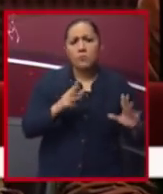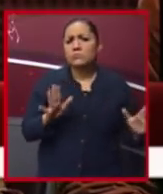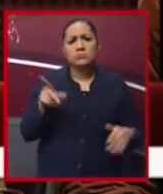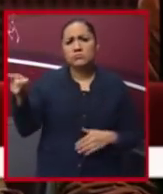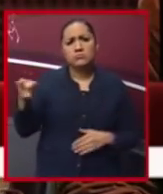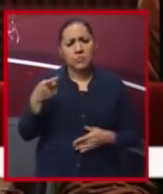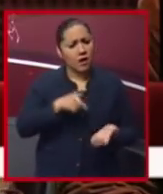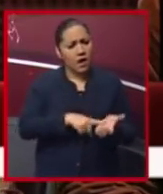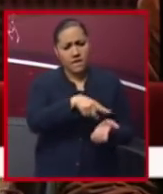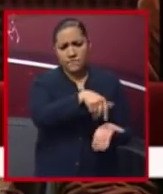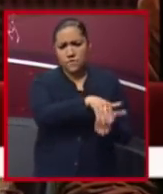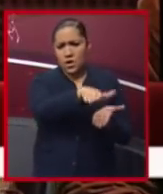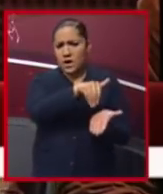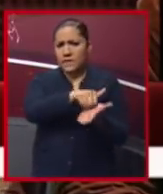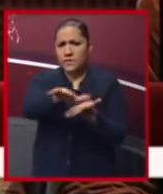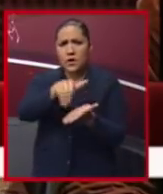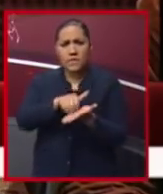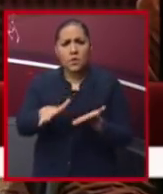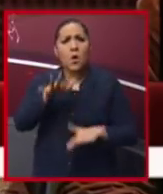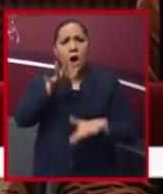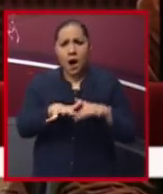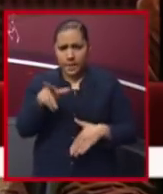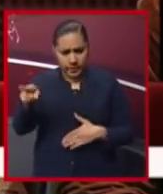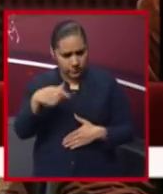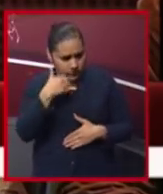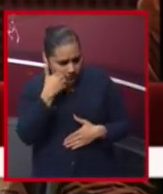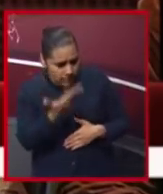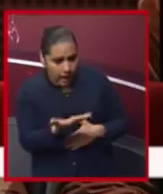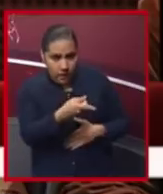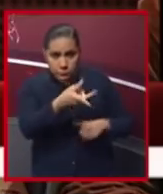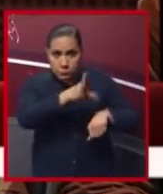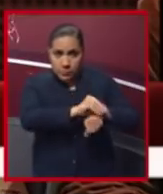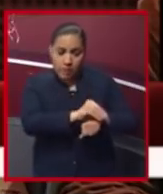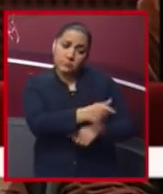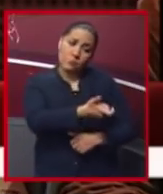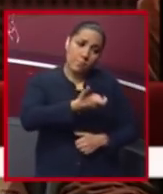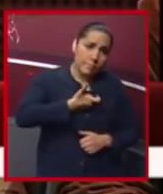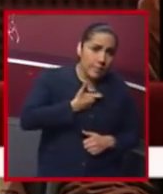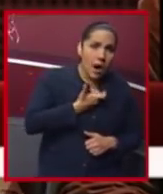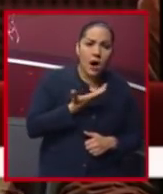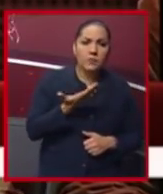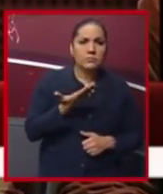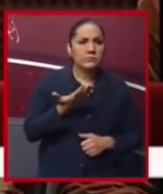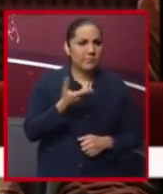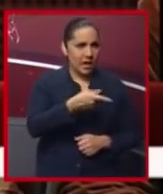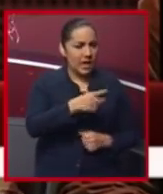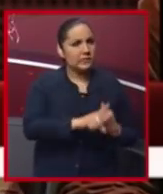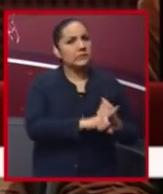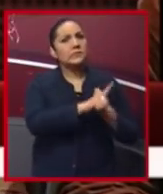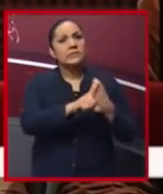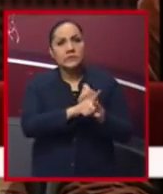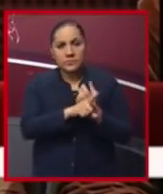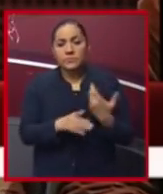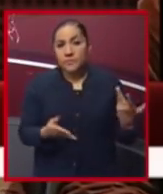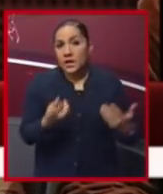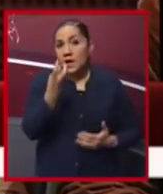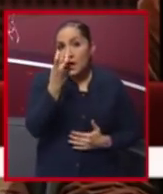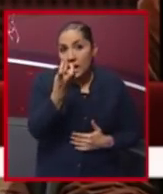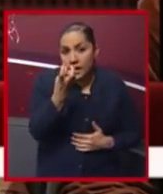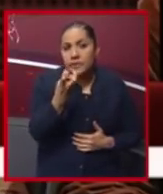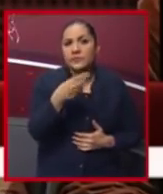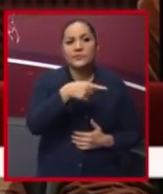los confrontan. Y bueno, ahorita tenemos la situación desde diciembre del surgimiento de